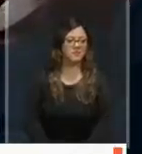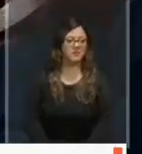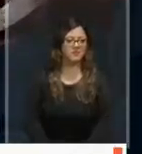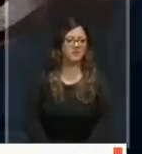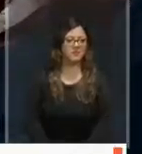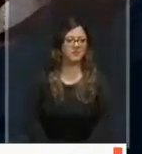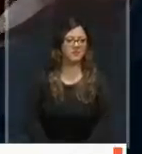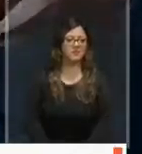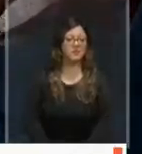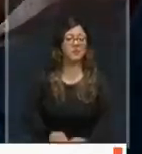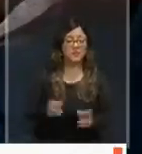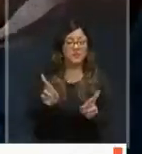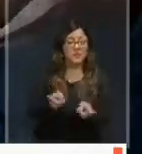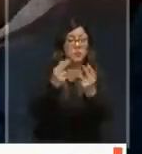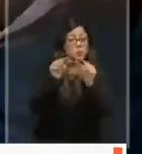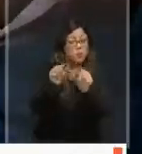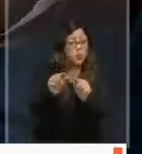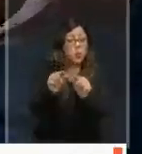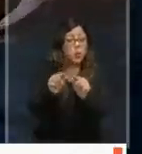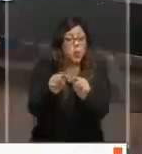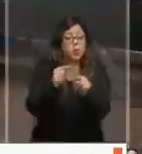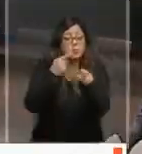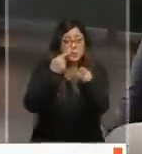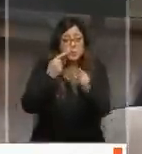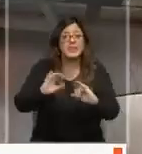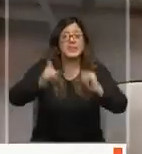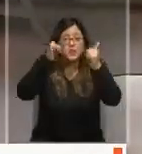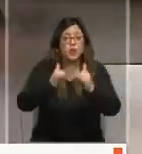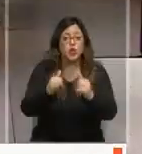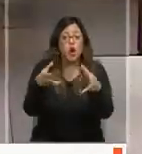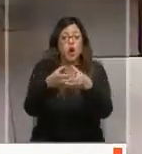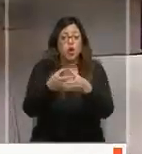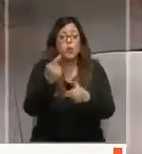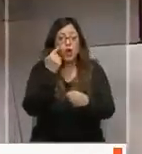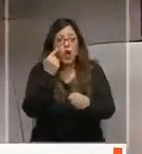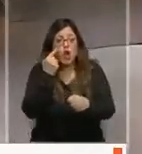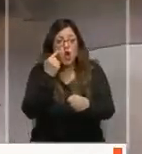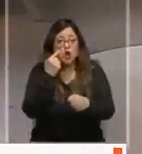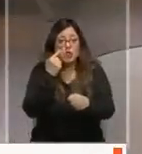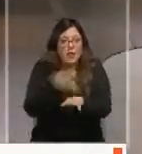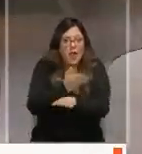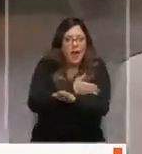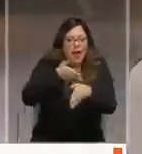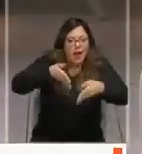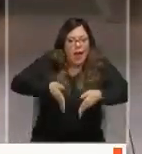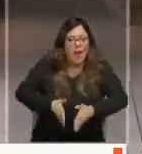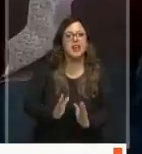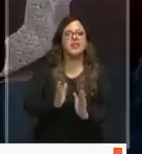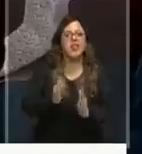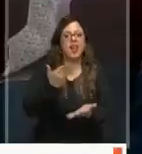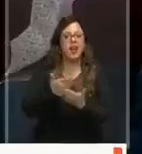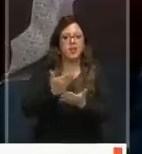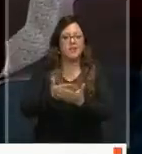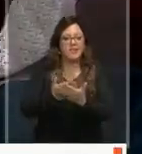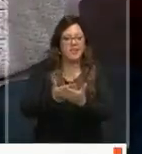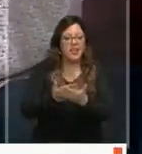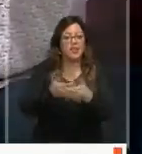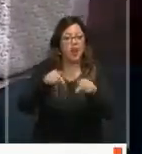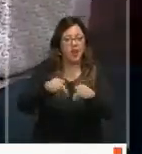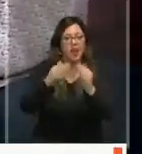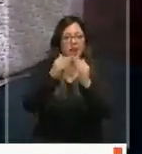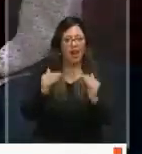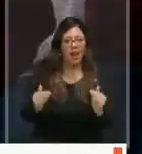poco más recuperado, Santino disfruta con el grupo que conoce incluso antes de nacer, aprovechando estos días en